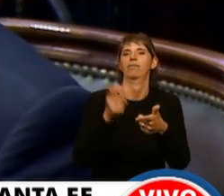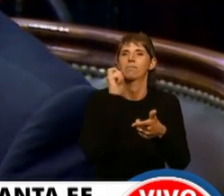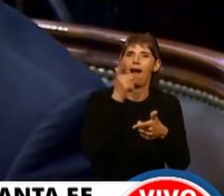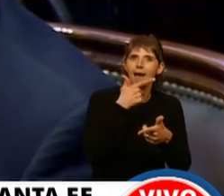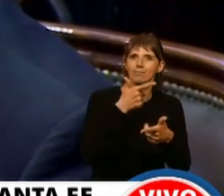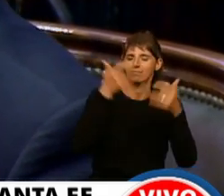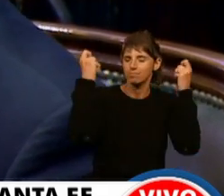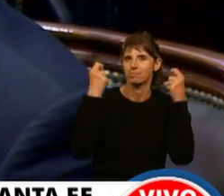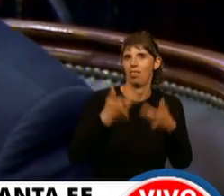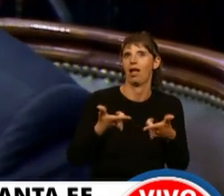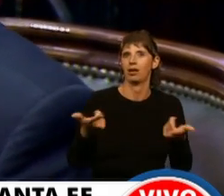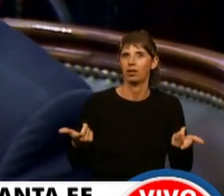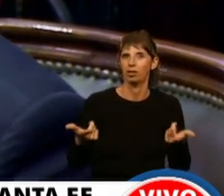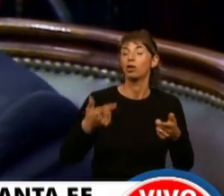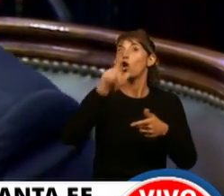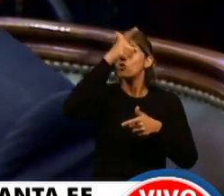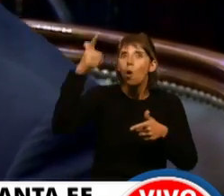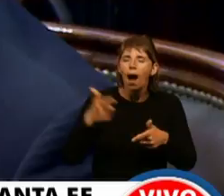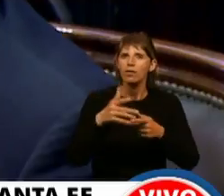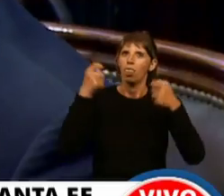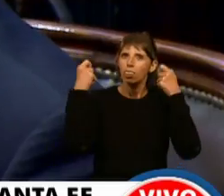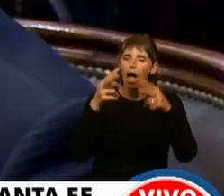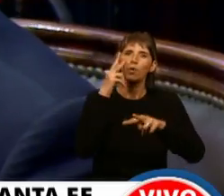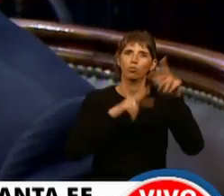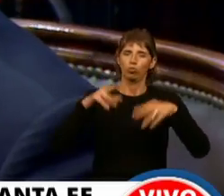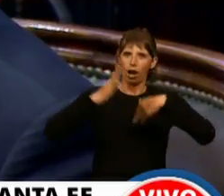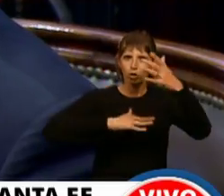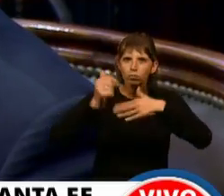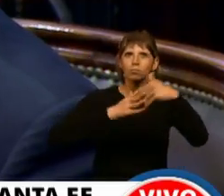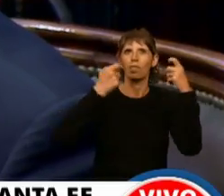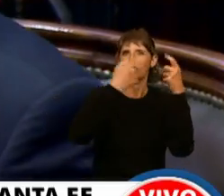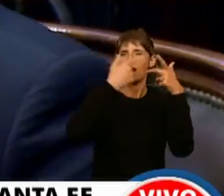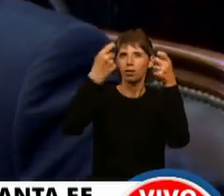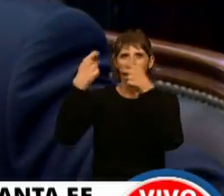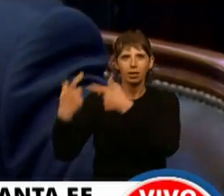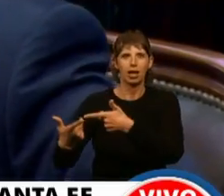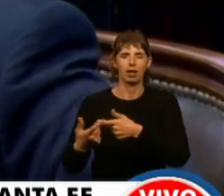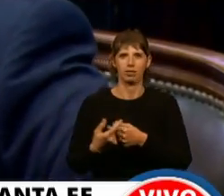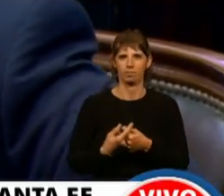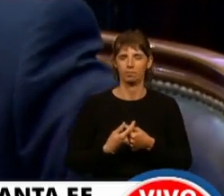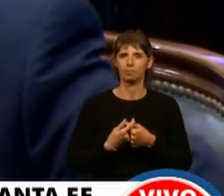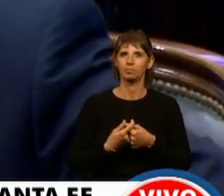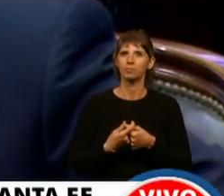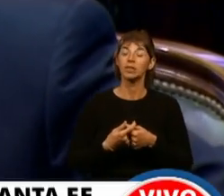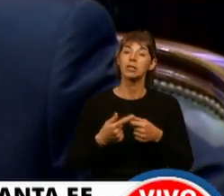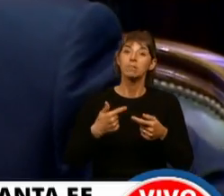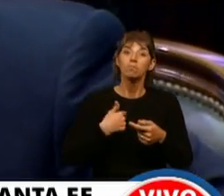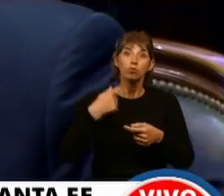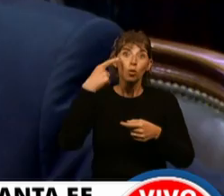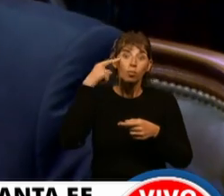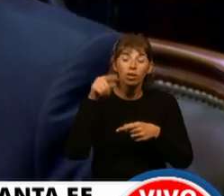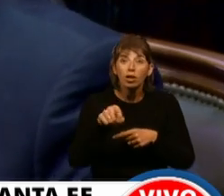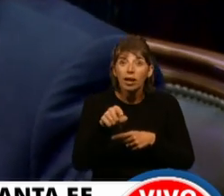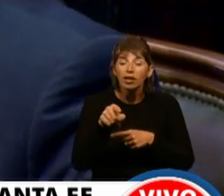se encuentra de provocar la de generar las condiciones yo discrepo diciendo que esto puede atacar algún